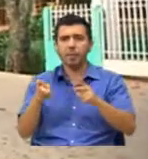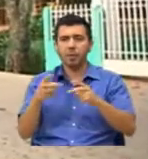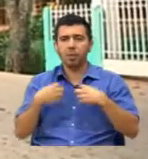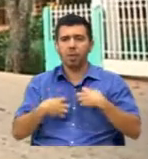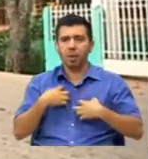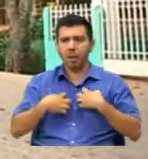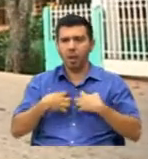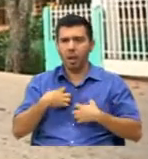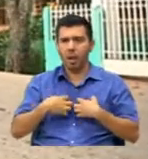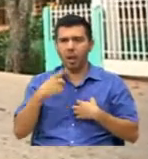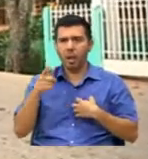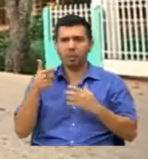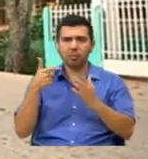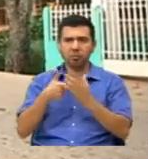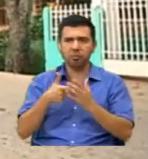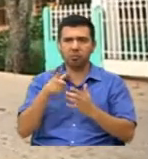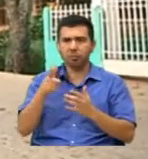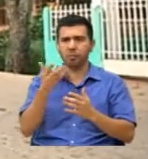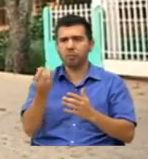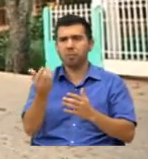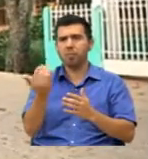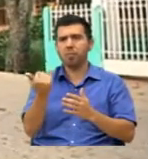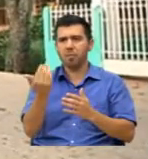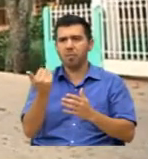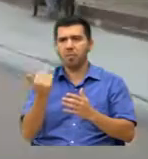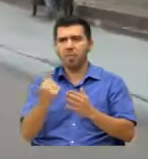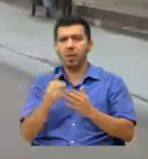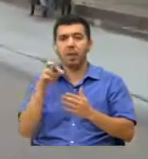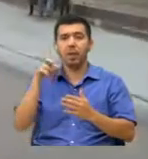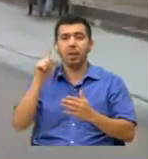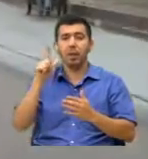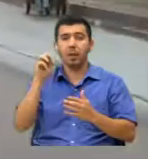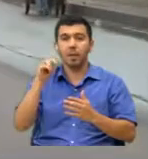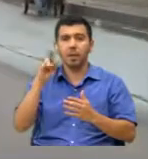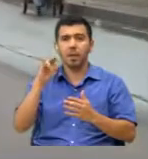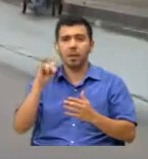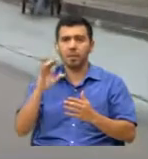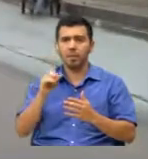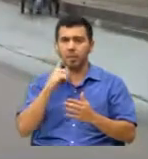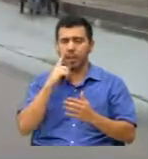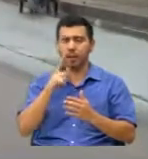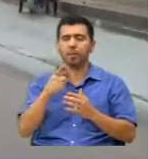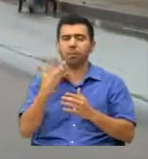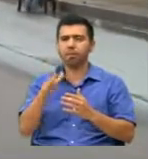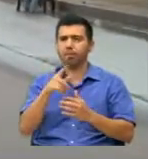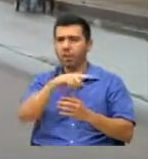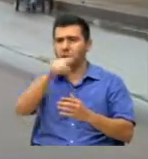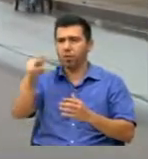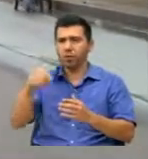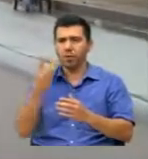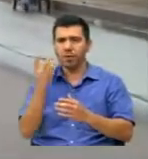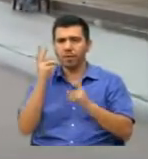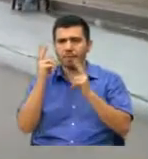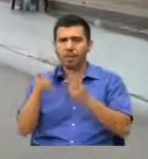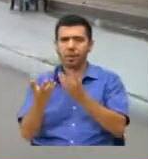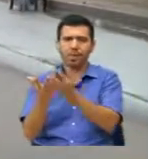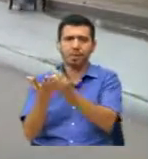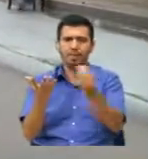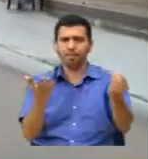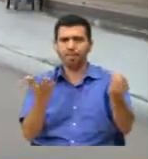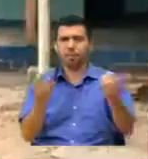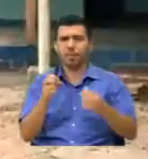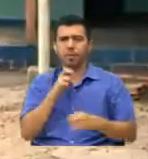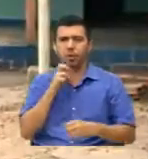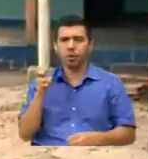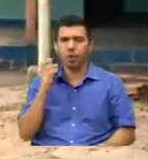descarta que en las próximas horas sus habitantes podrían estar desplazándose hacia la capital del norte de Santander. Más detalles en el siguiente